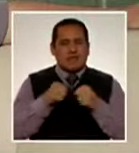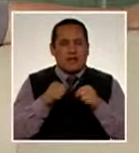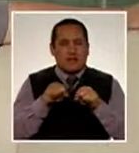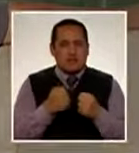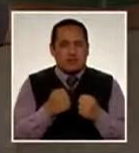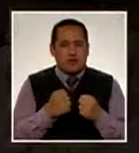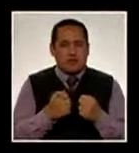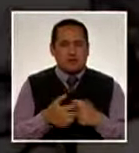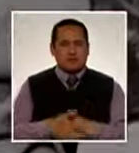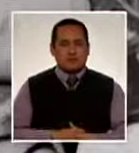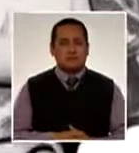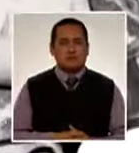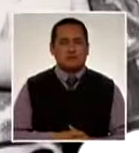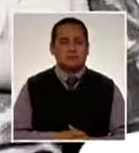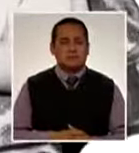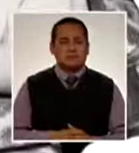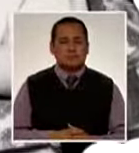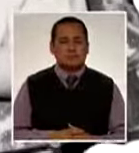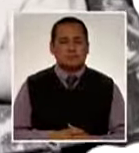con fracturas.